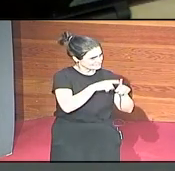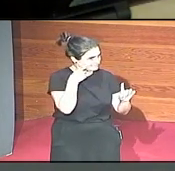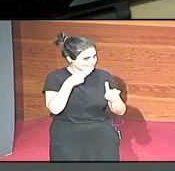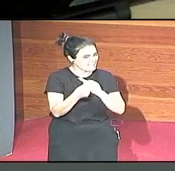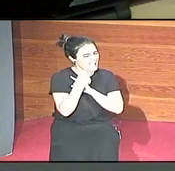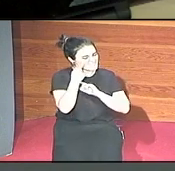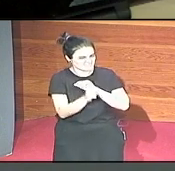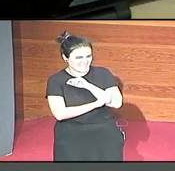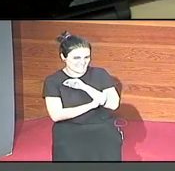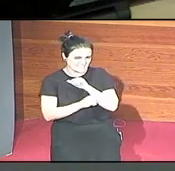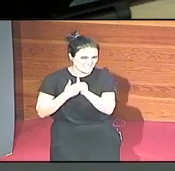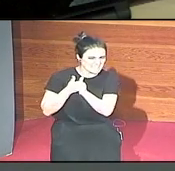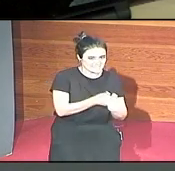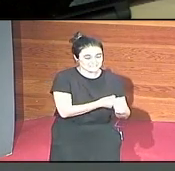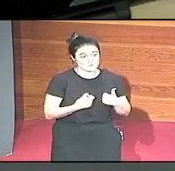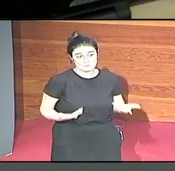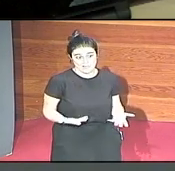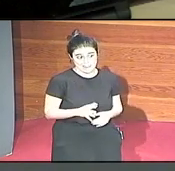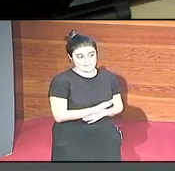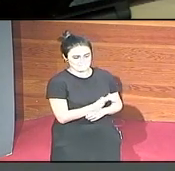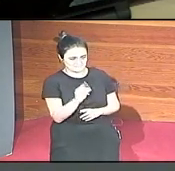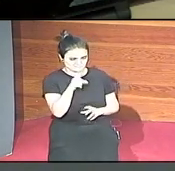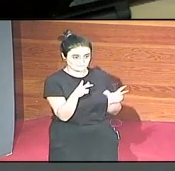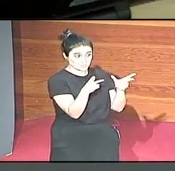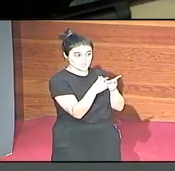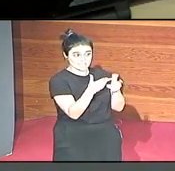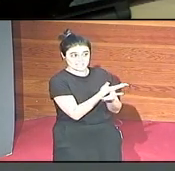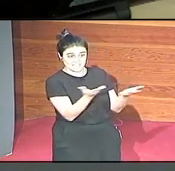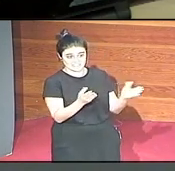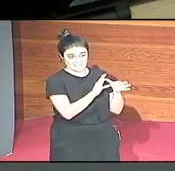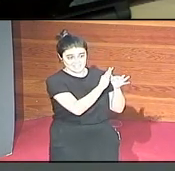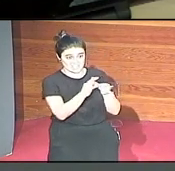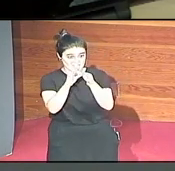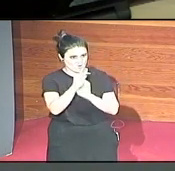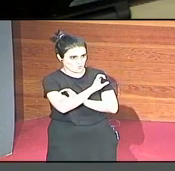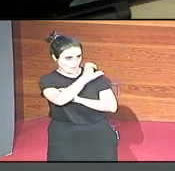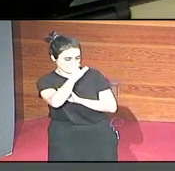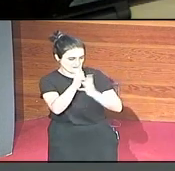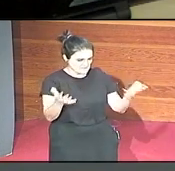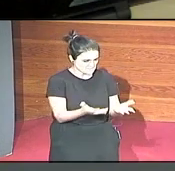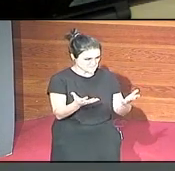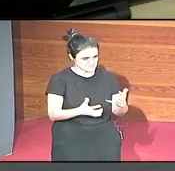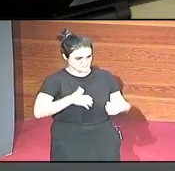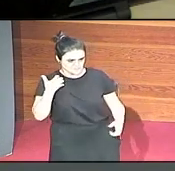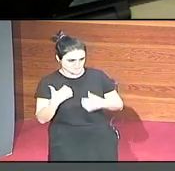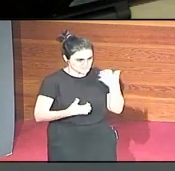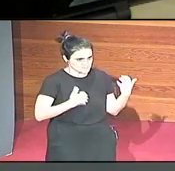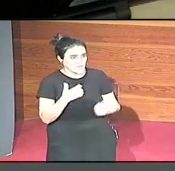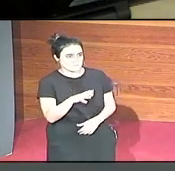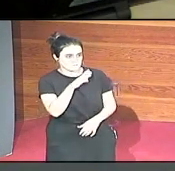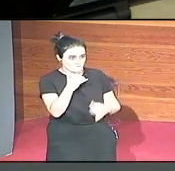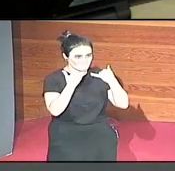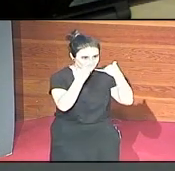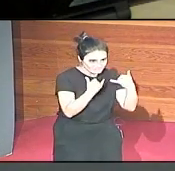seguir y atizar el malestar social en la UE y en el mundo por los precios de la energía y